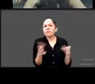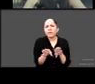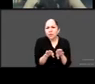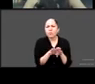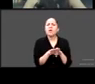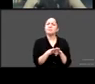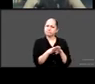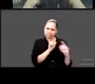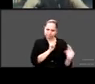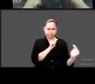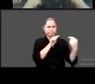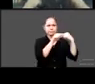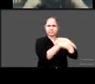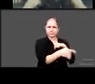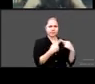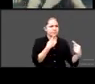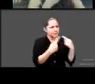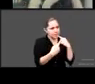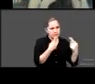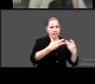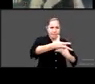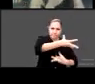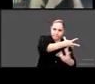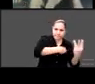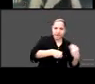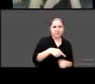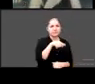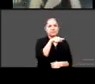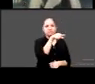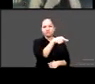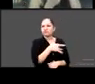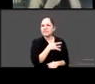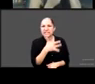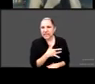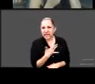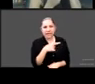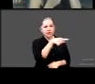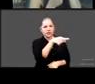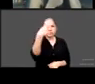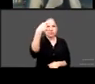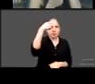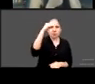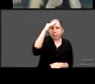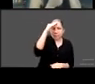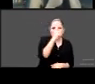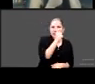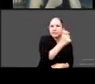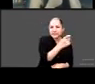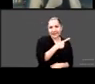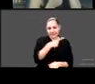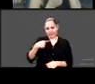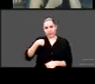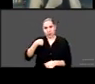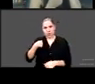qué puede estar necesitando, qué puede estar sintiendo, qué puede estar pensando en ese mundo interno. Si avanzamos en la siguiente, lo interesante de